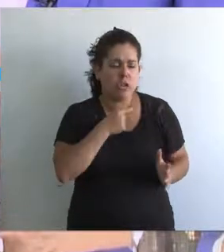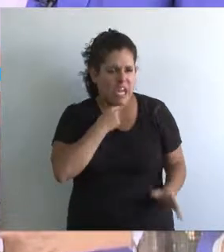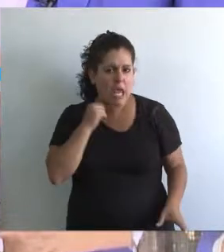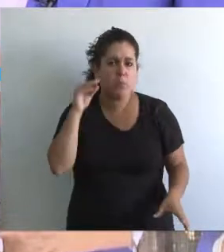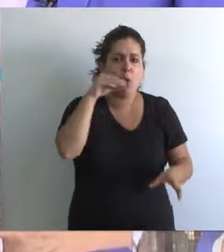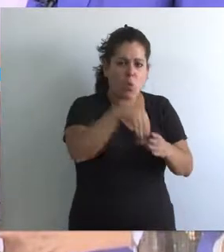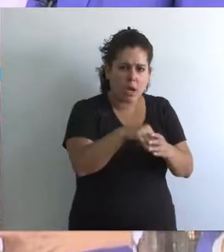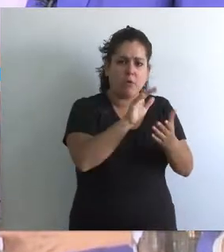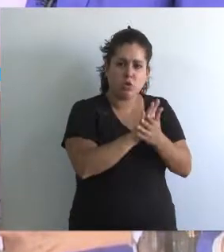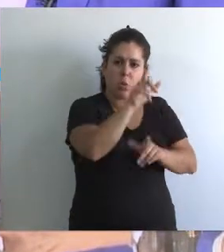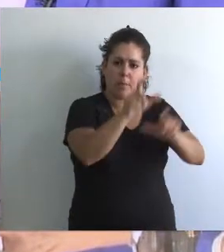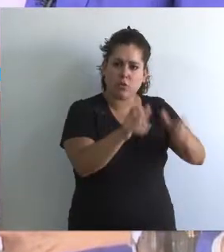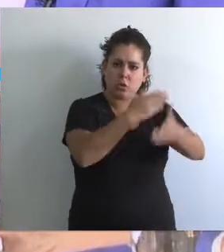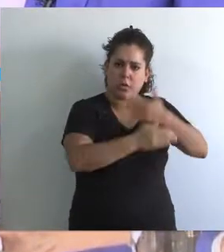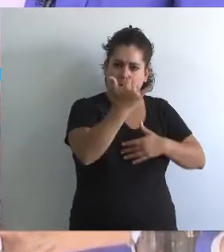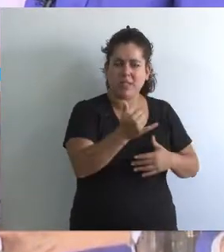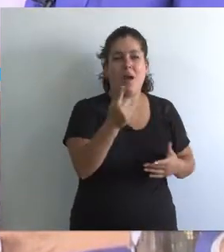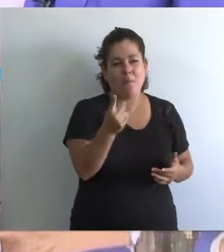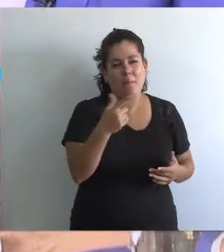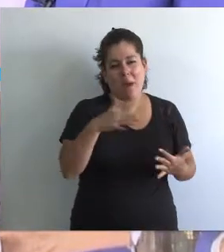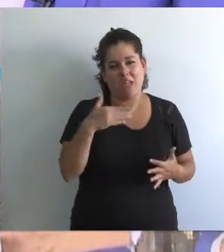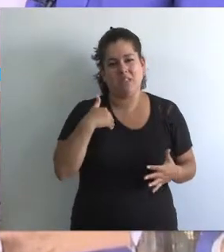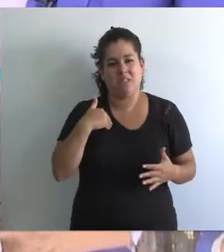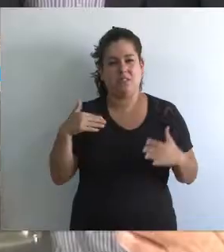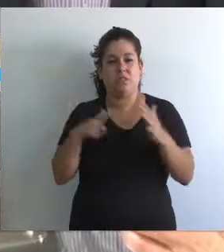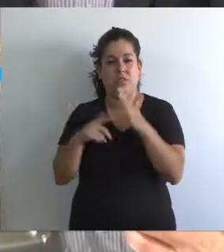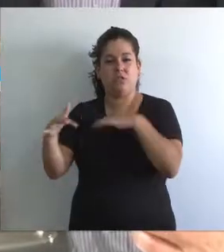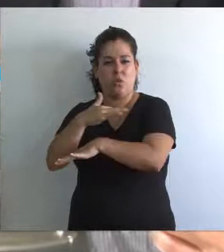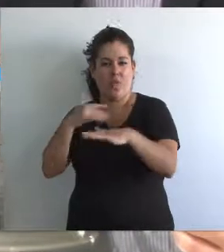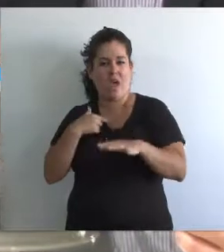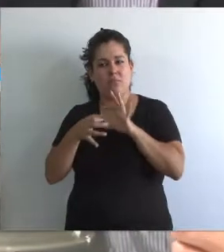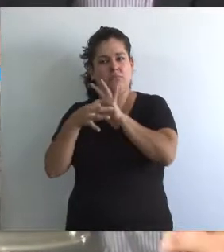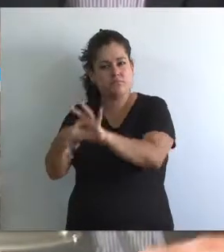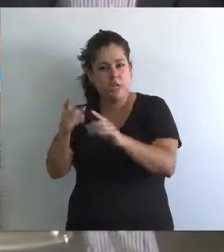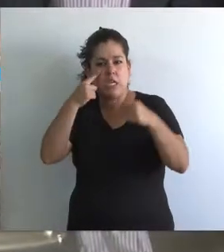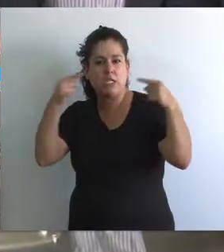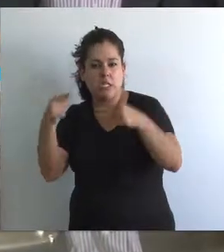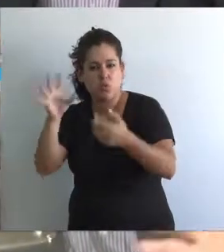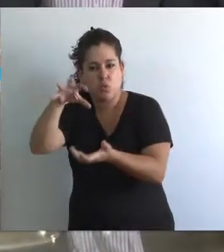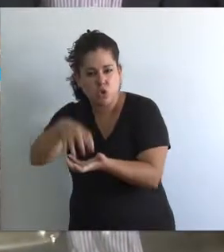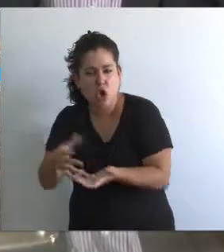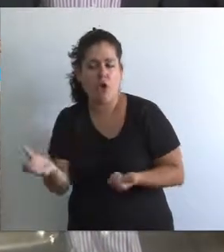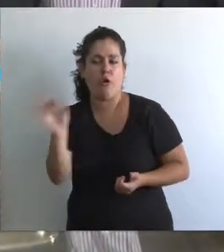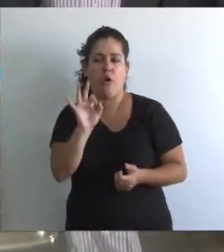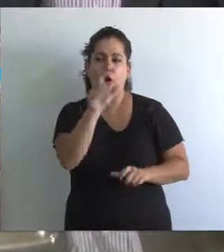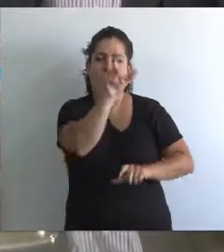de involucrarme, sobre todo desde mi ciudad natal, con instituciones y con personas